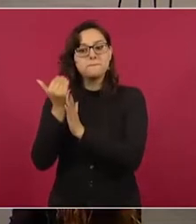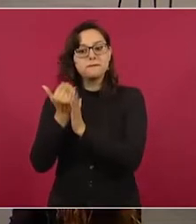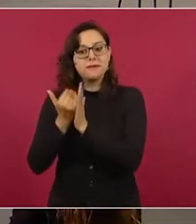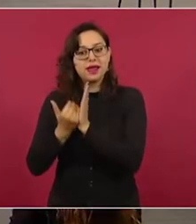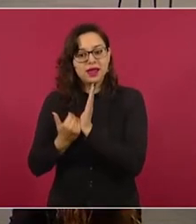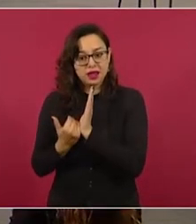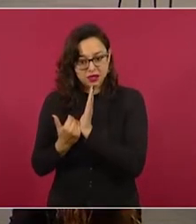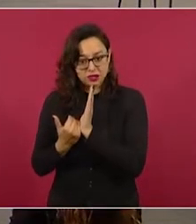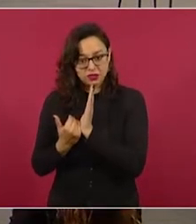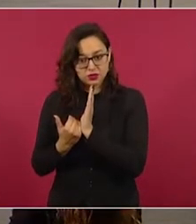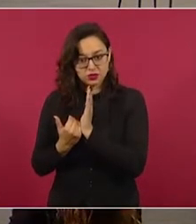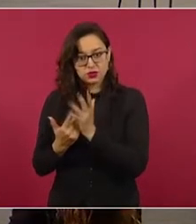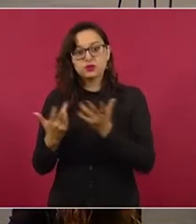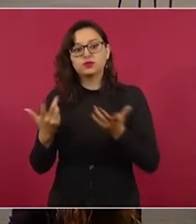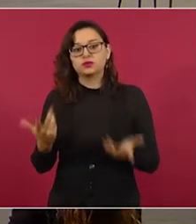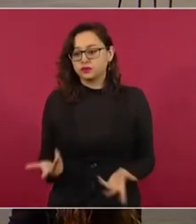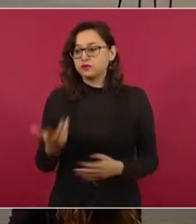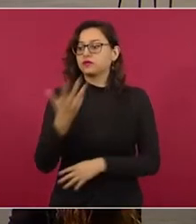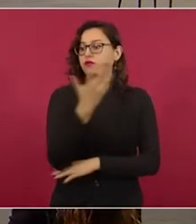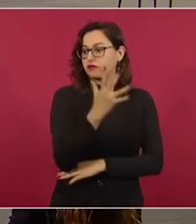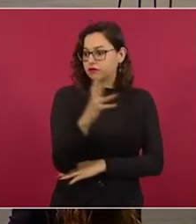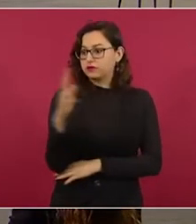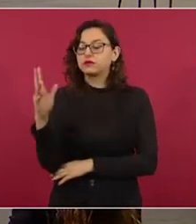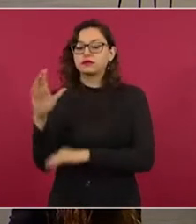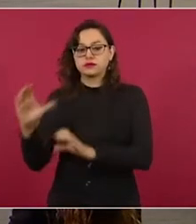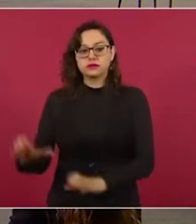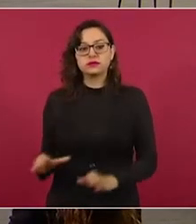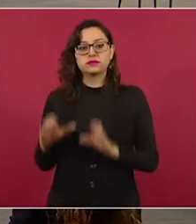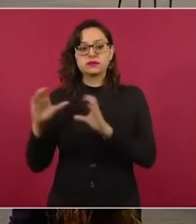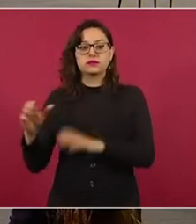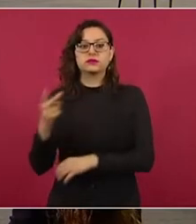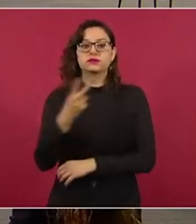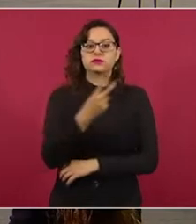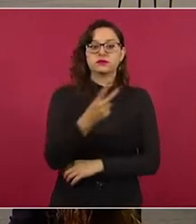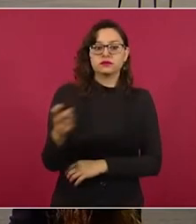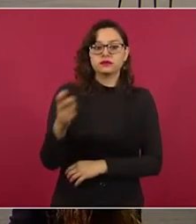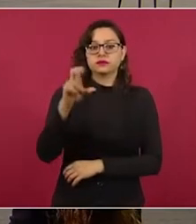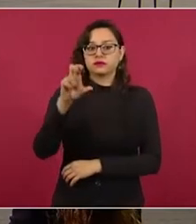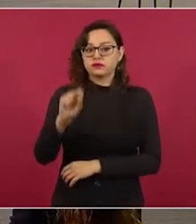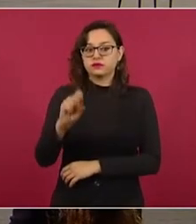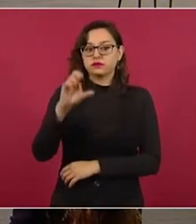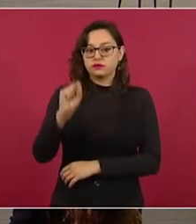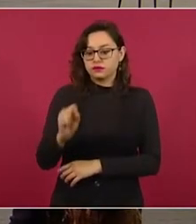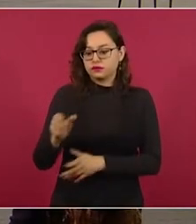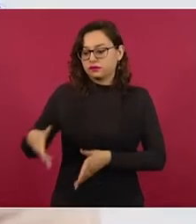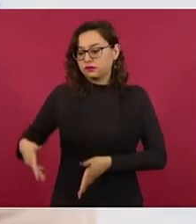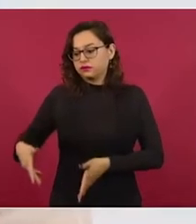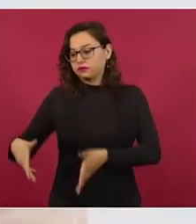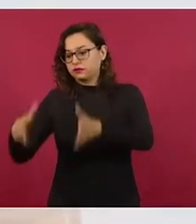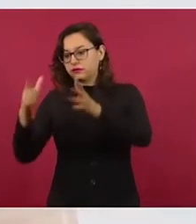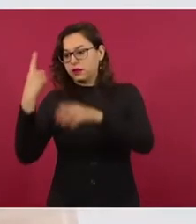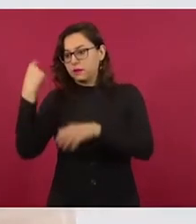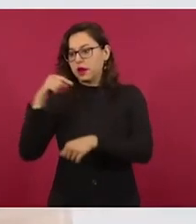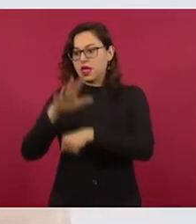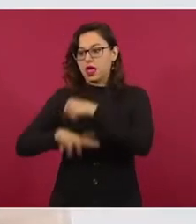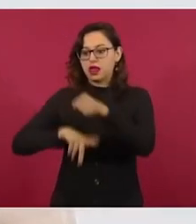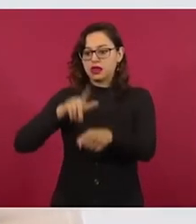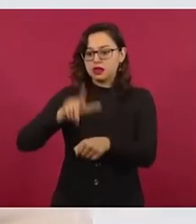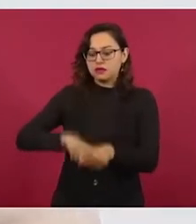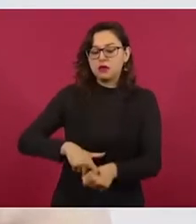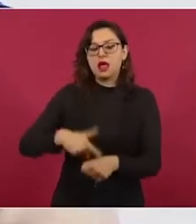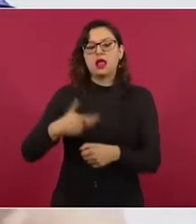Tren Maya se cuida el medio ambiente y habrá 260 pasos de fauna. Se rescata la flora y la